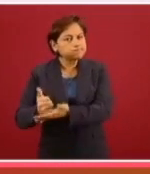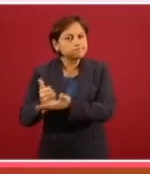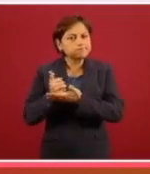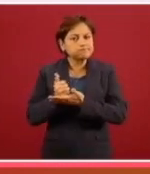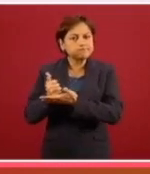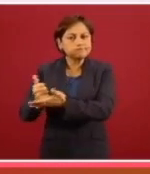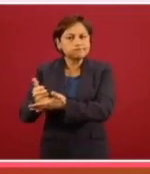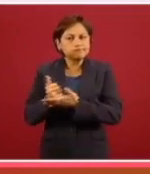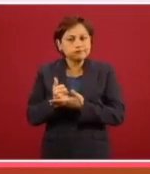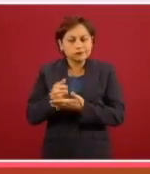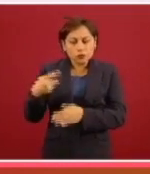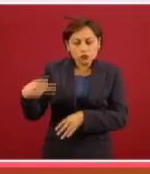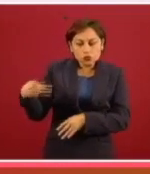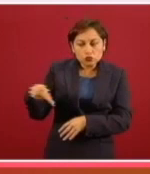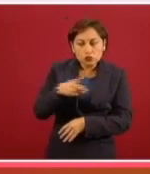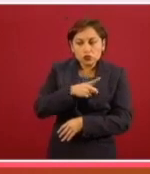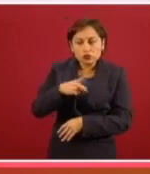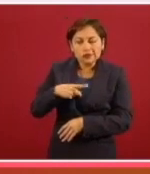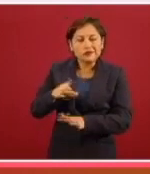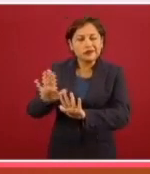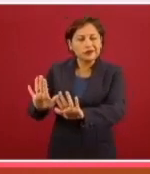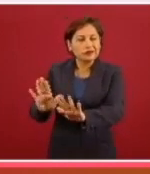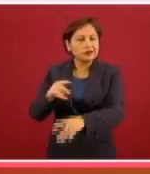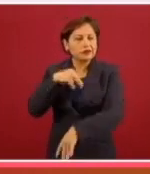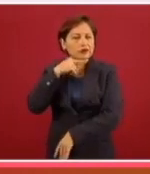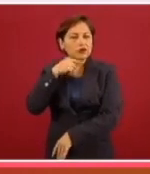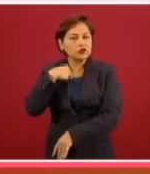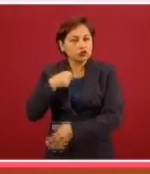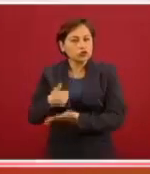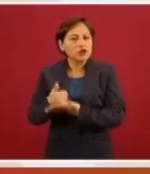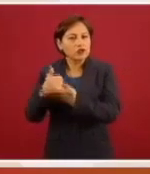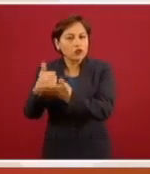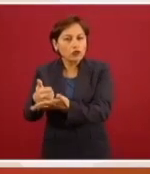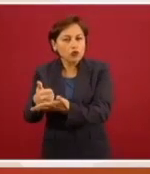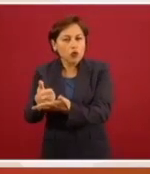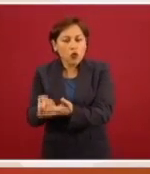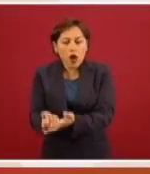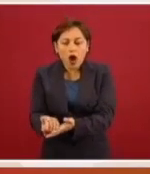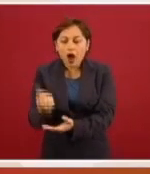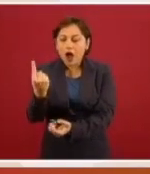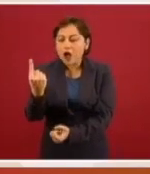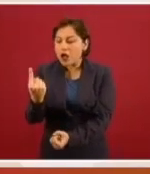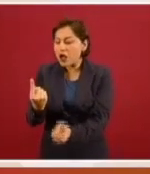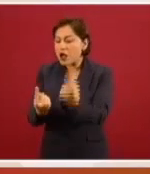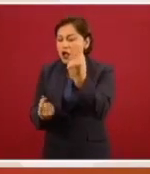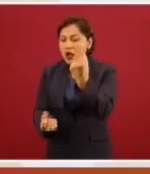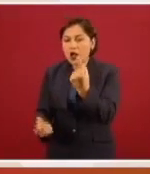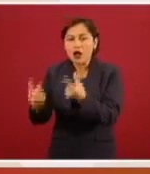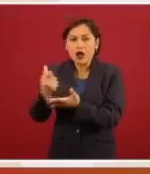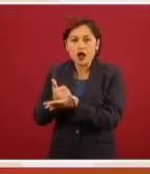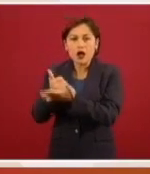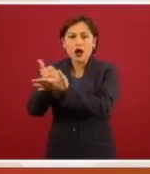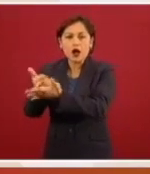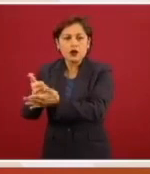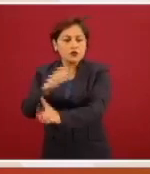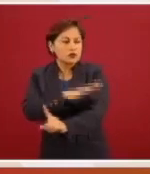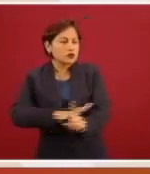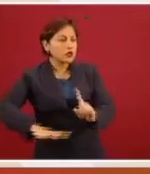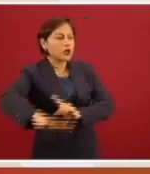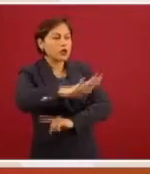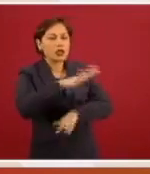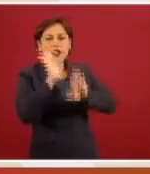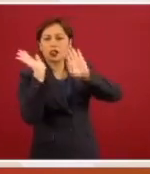privadas de unos pocos en deuda pública.